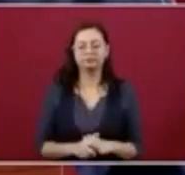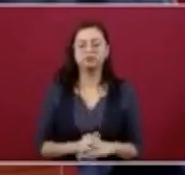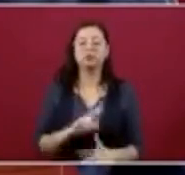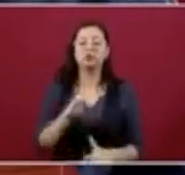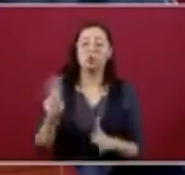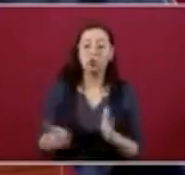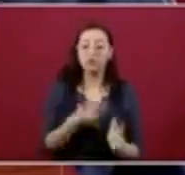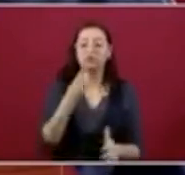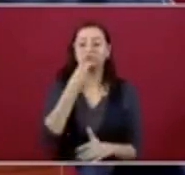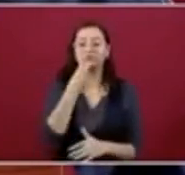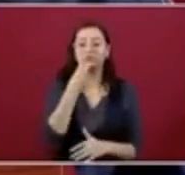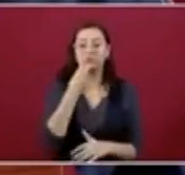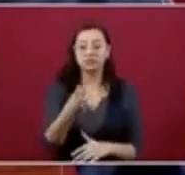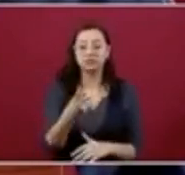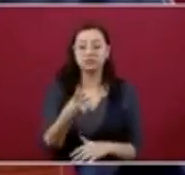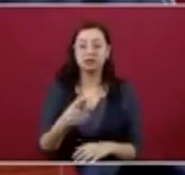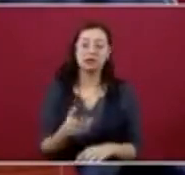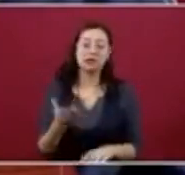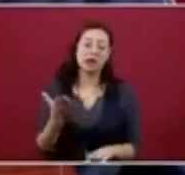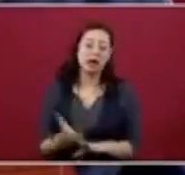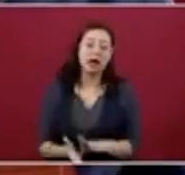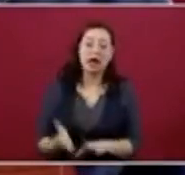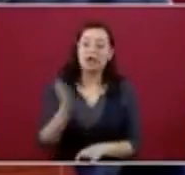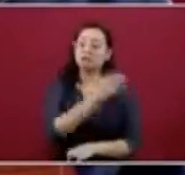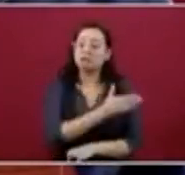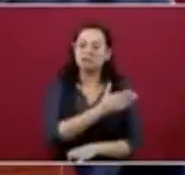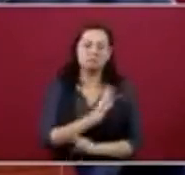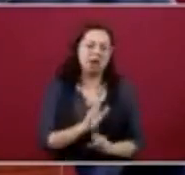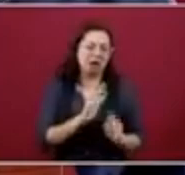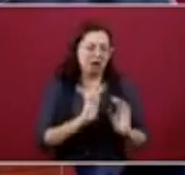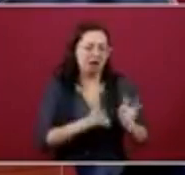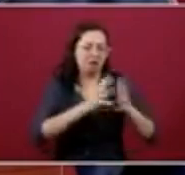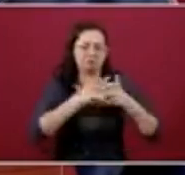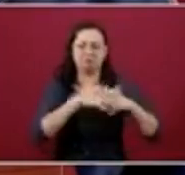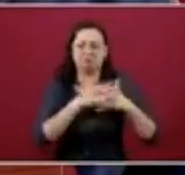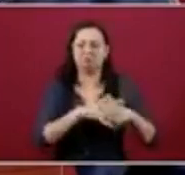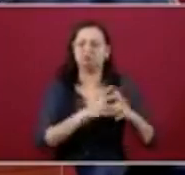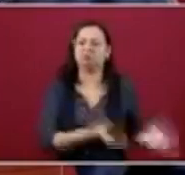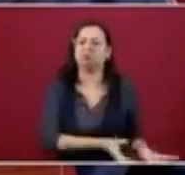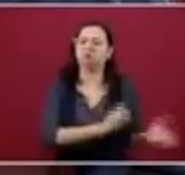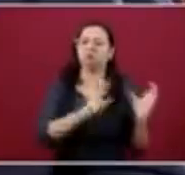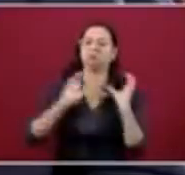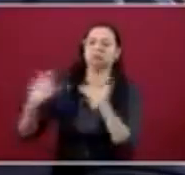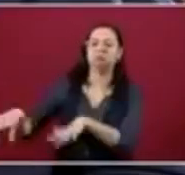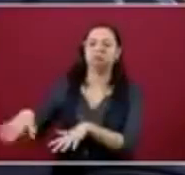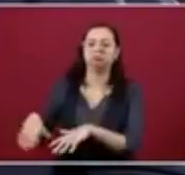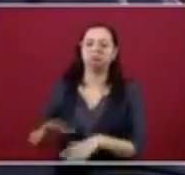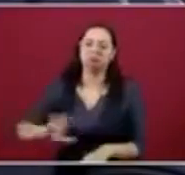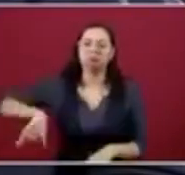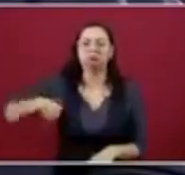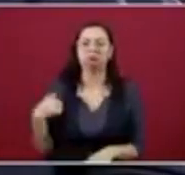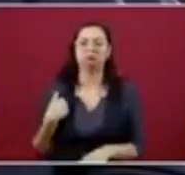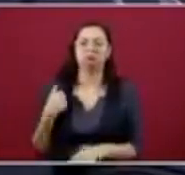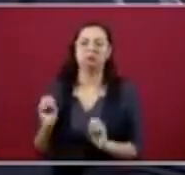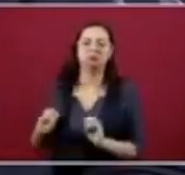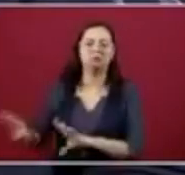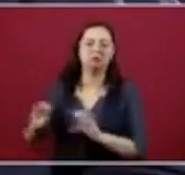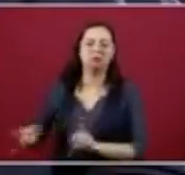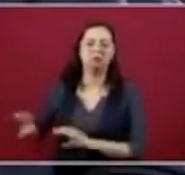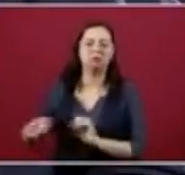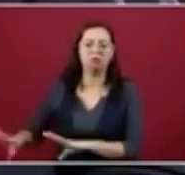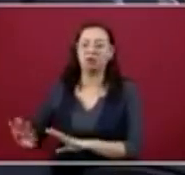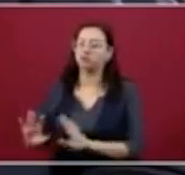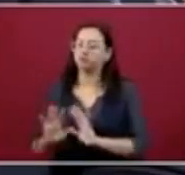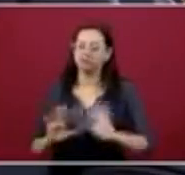repito, antes lo que se hacía, se trasladaba la documentación y se aventaba al archivo, ahora no.